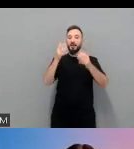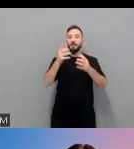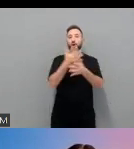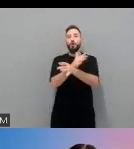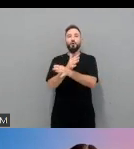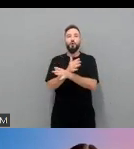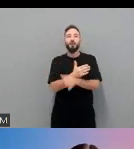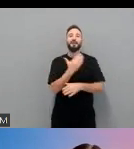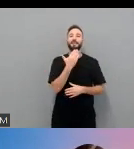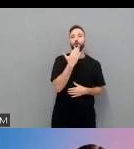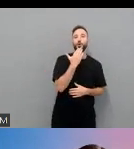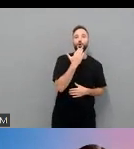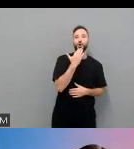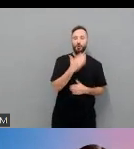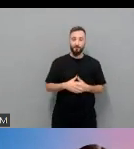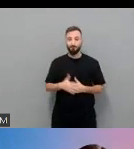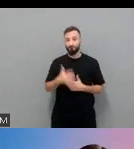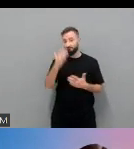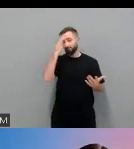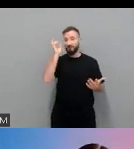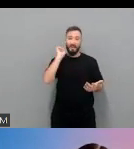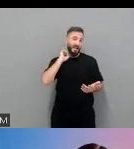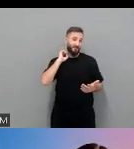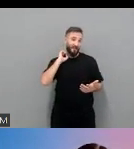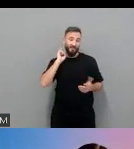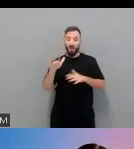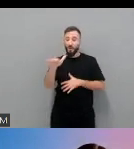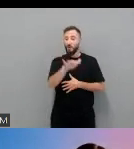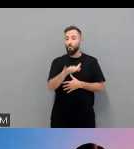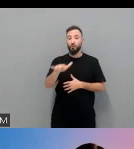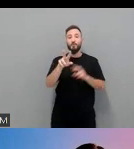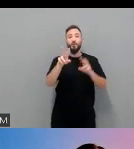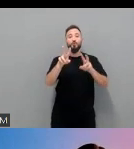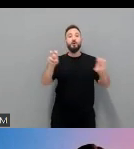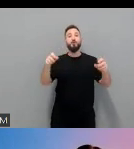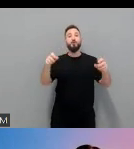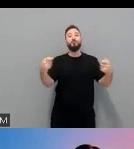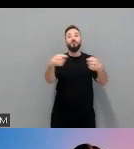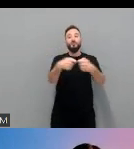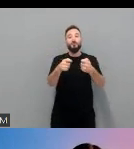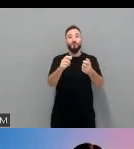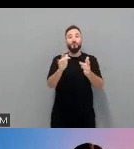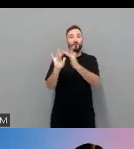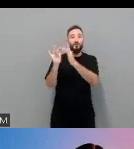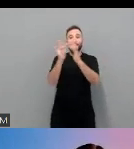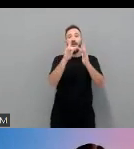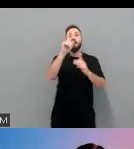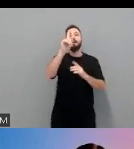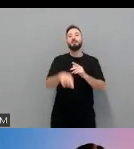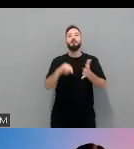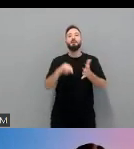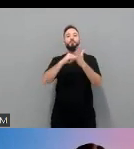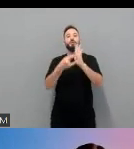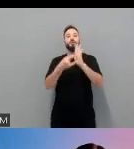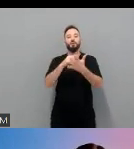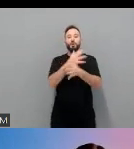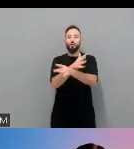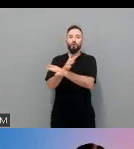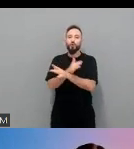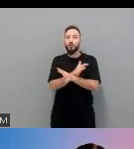ASPACE, además de buscar en otros espacios comunitarios, desarrollamos proyectos lúdicos y de ocio